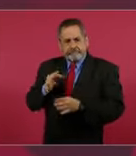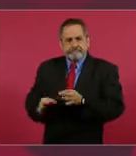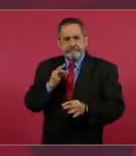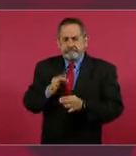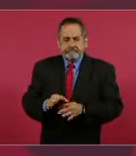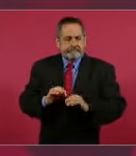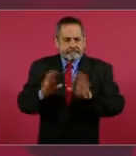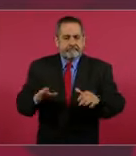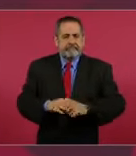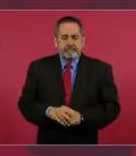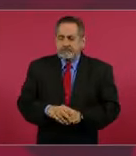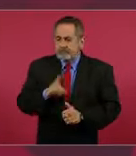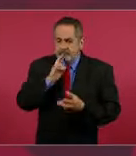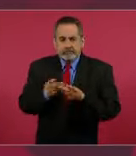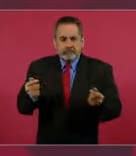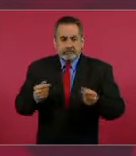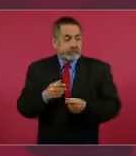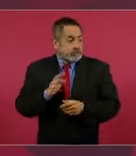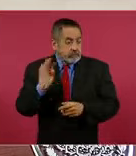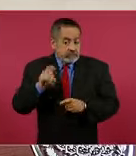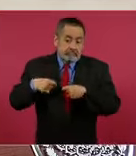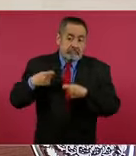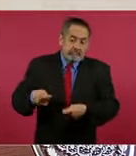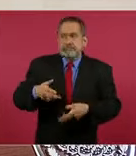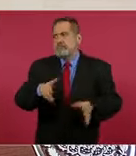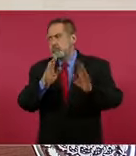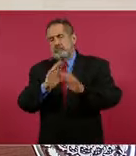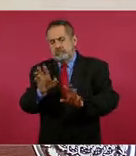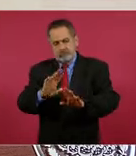Lo tenemos que dejar resuelto, si no, imagínense